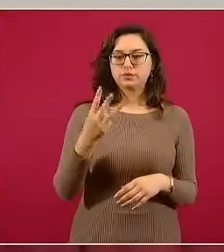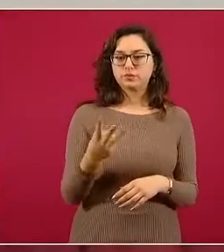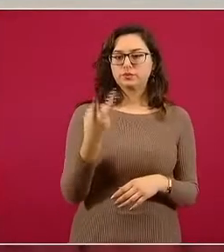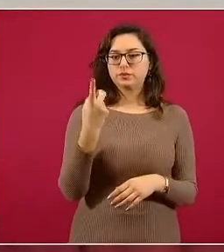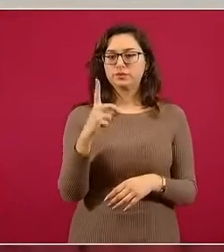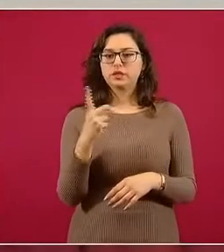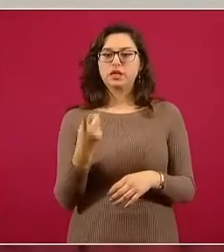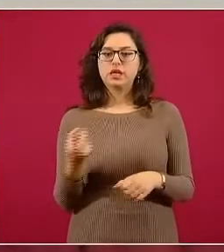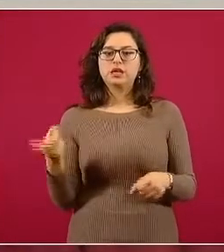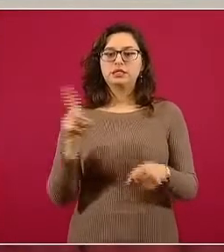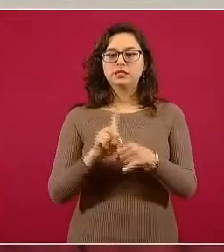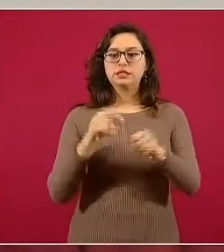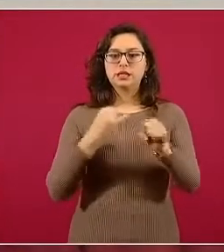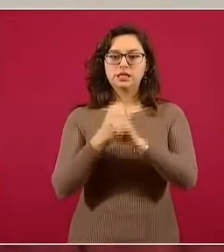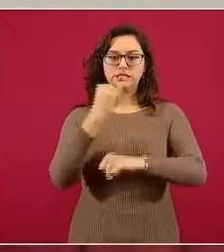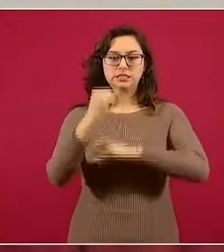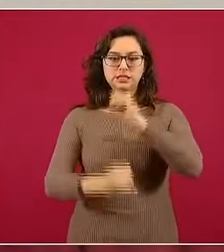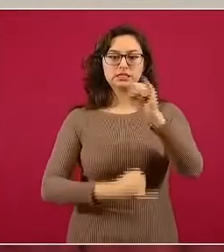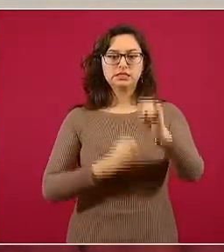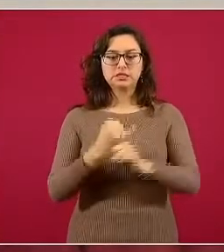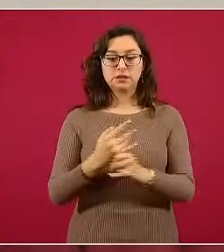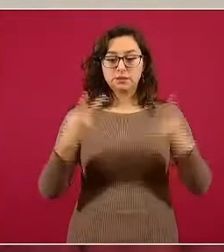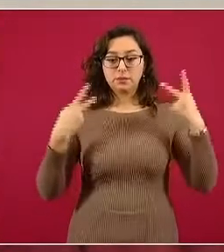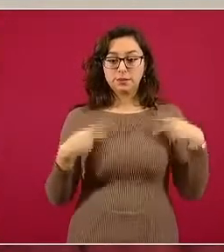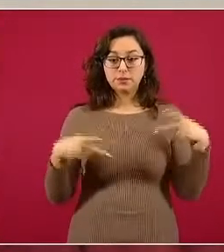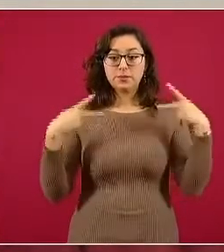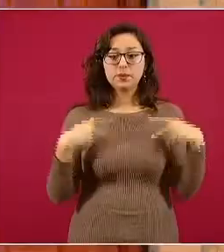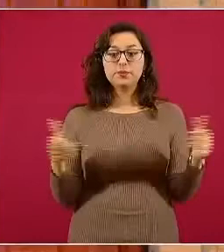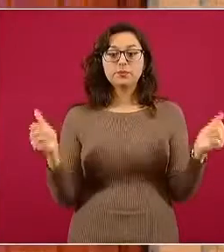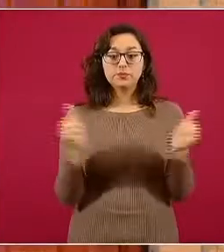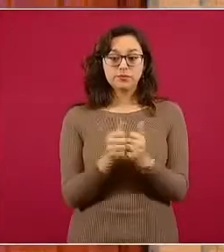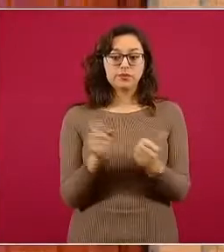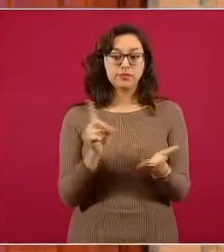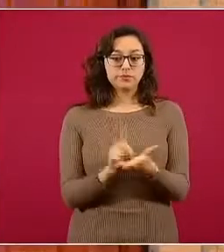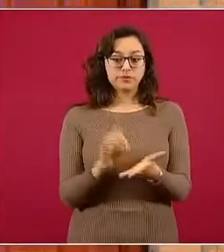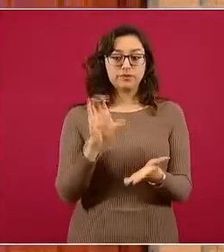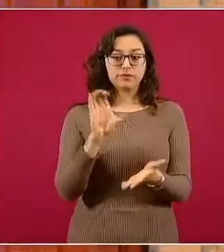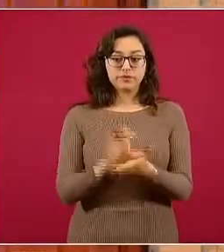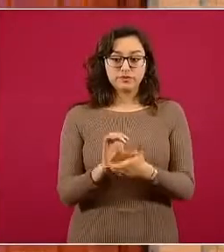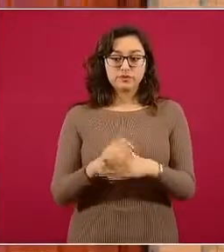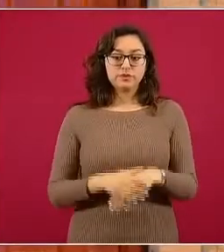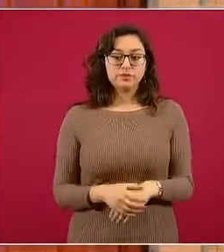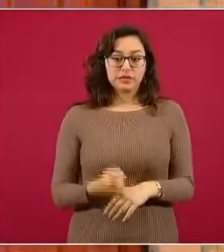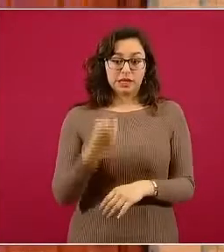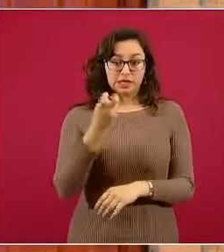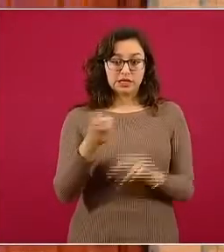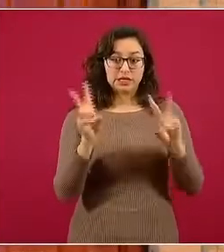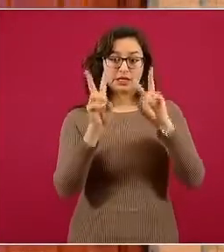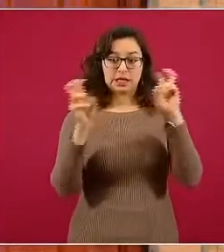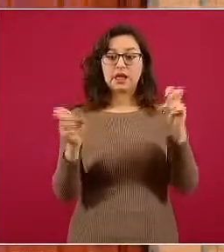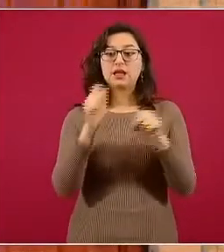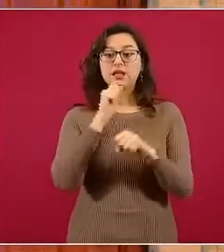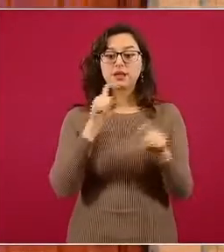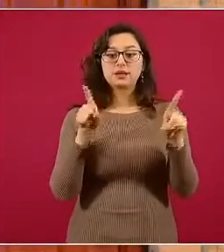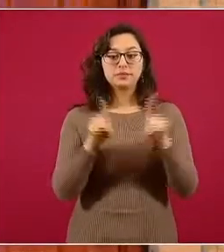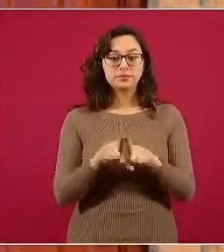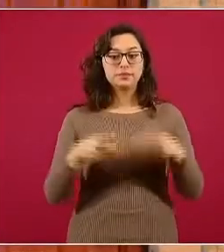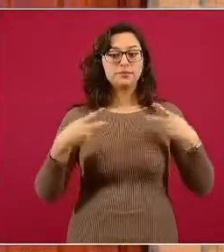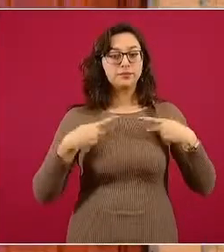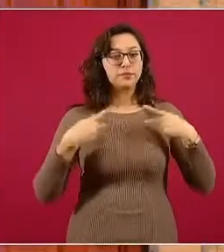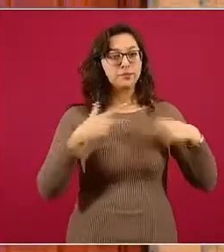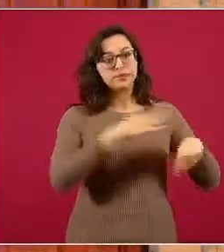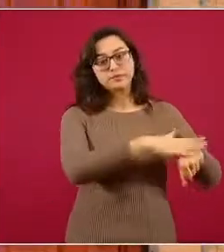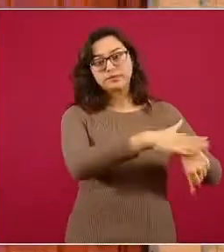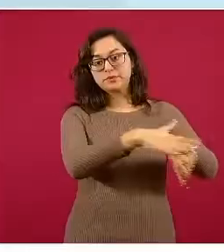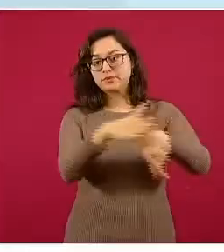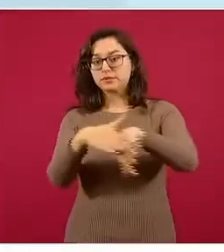el Día Internacional de las Personas con Discapacidad. Y entonces, en este marco también hacemos un llamado a toda la sociedad